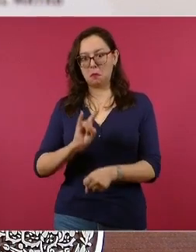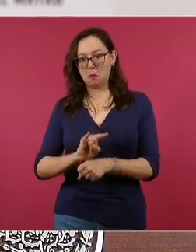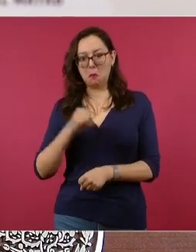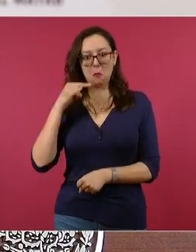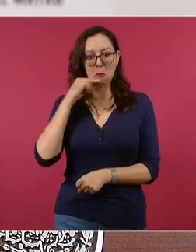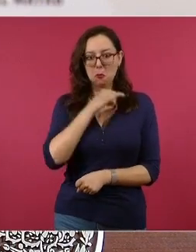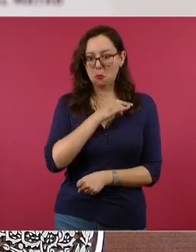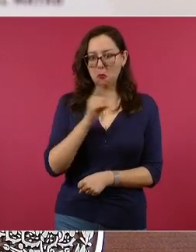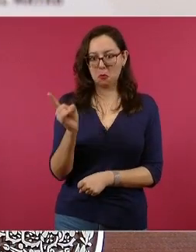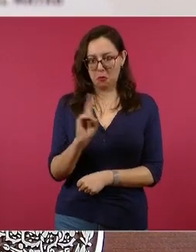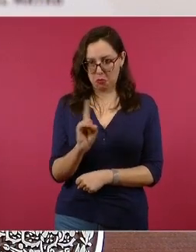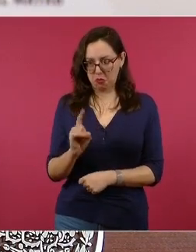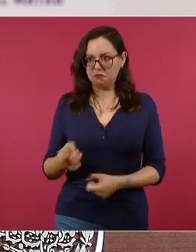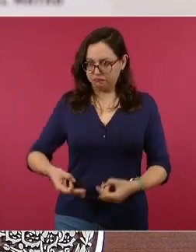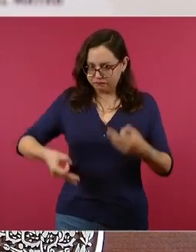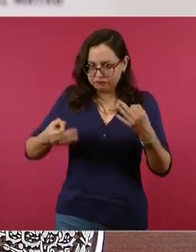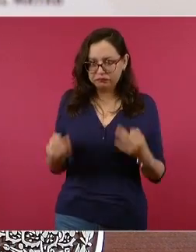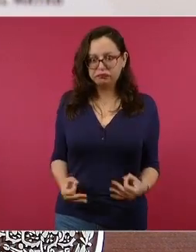Y